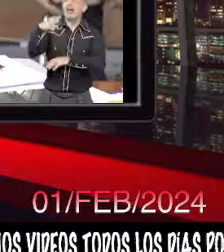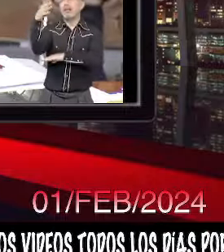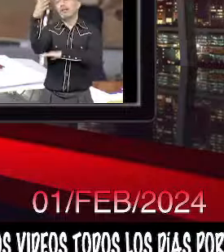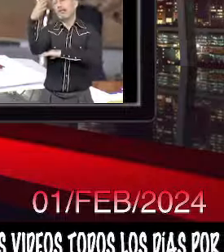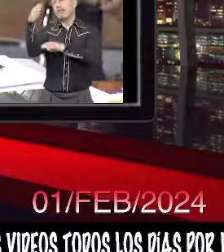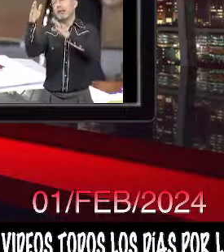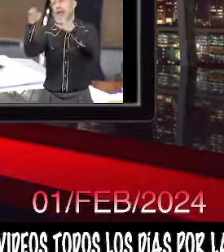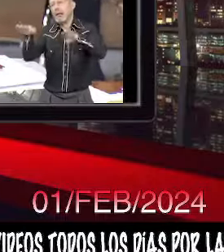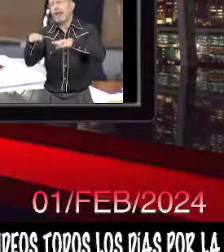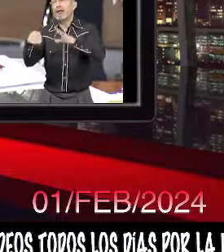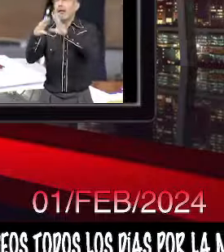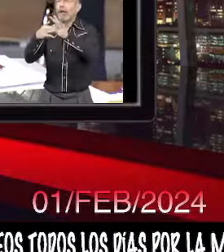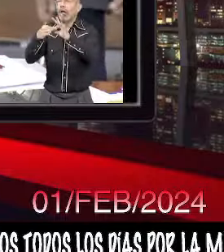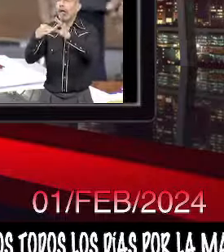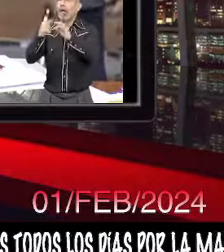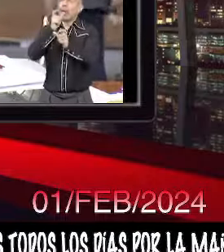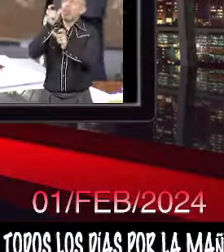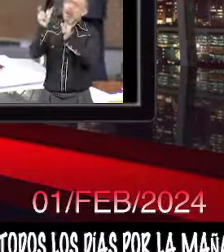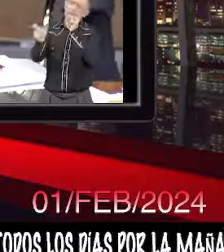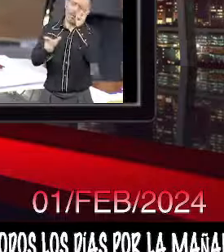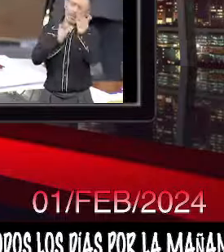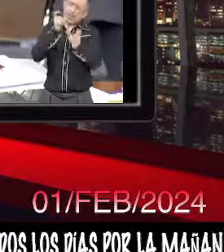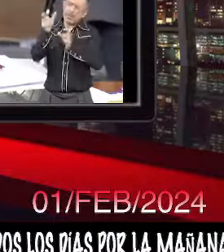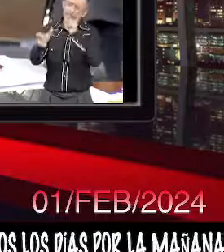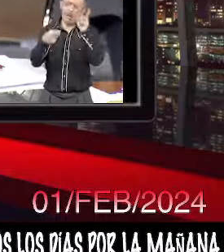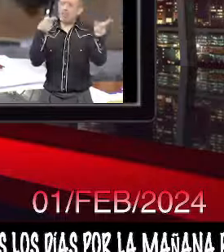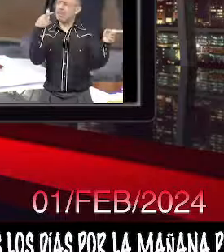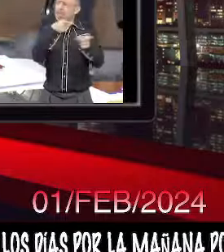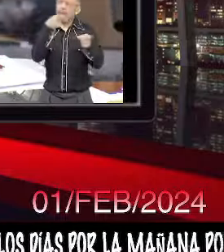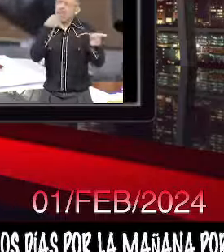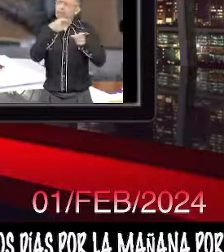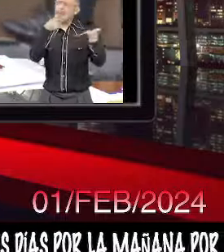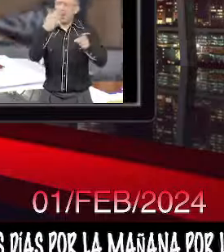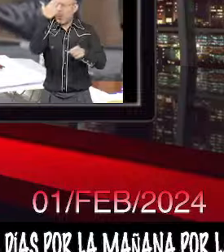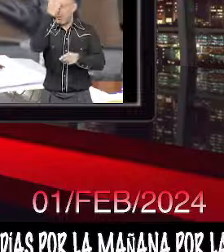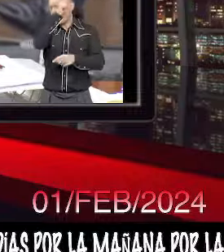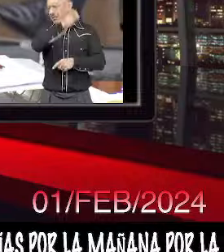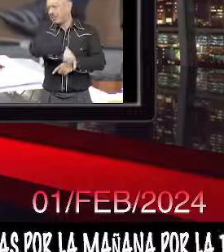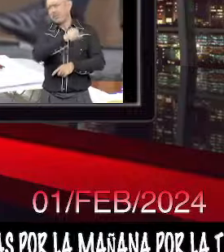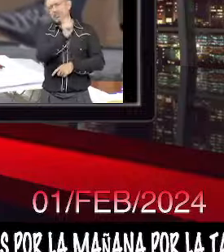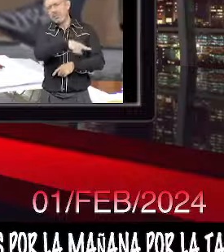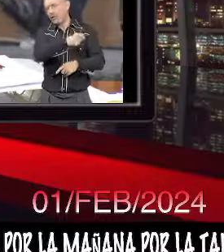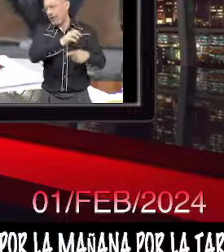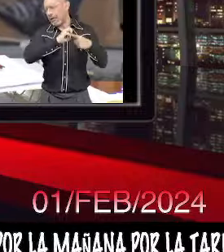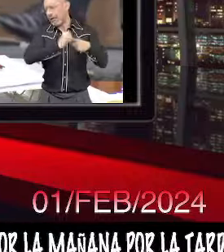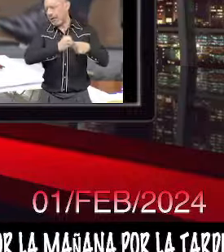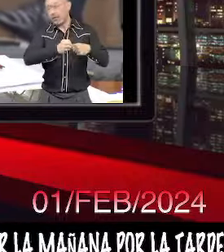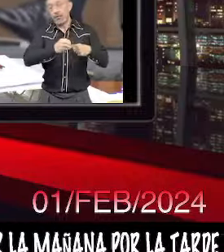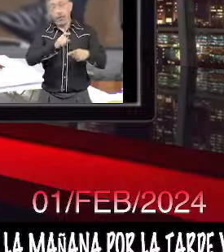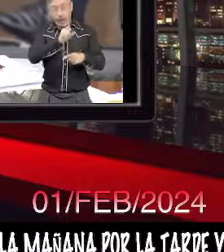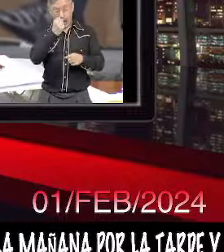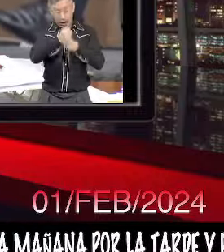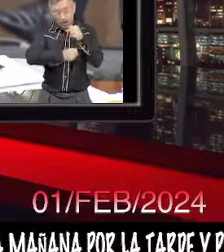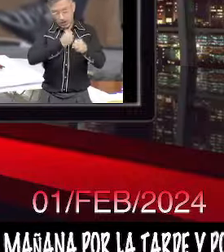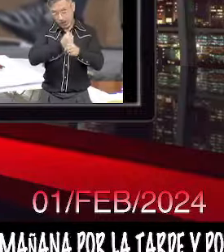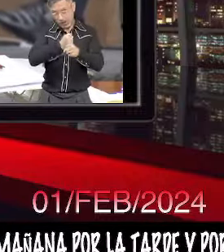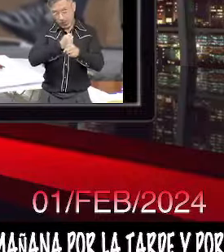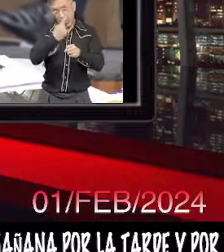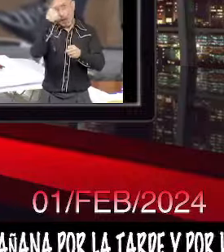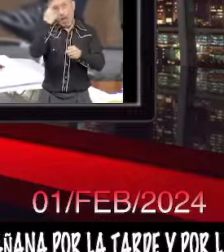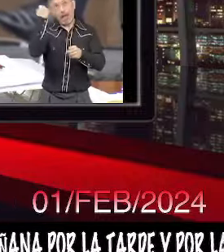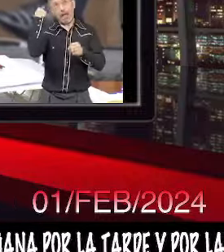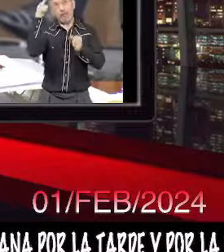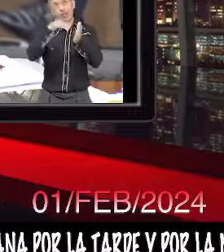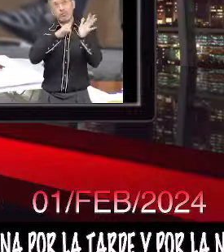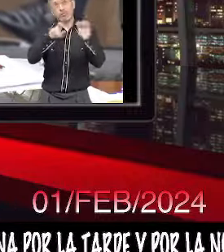usa siempre. Nada más, por honrar el 88, sí era un poco complicado venir